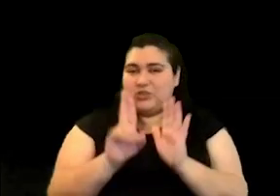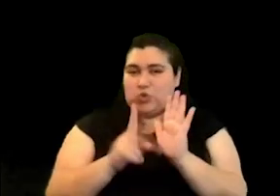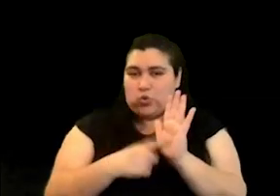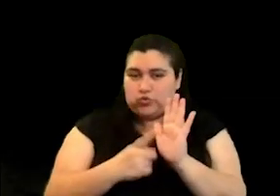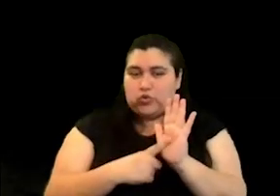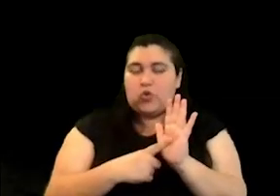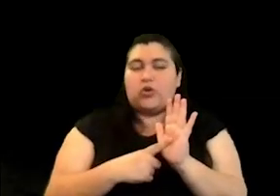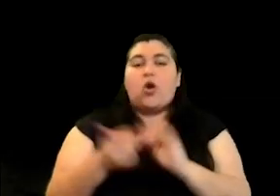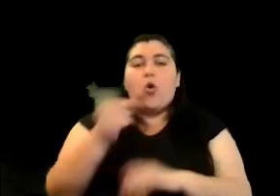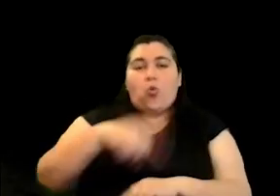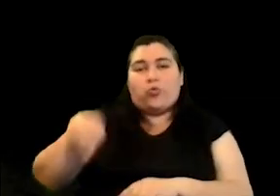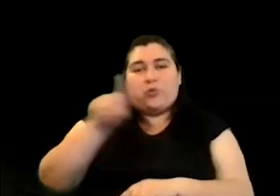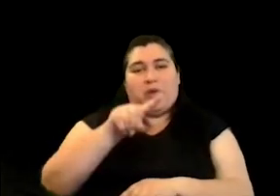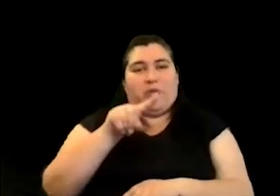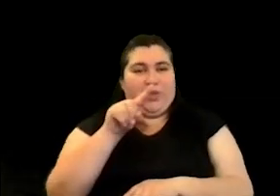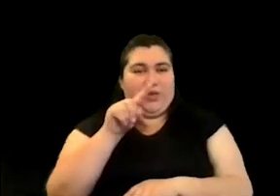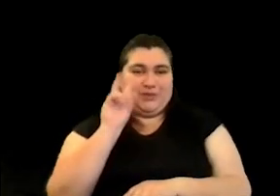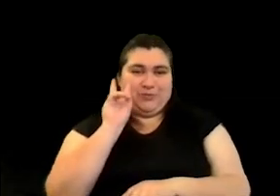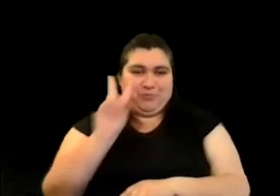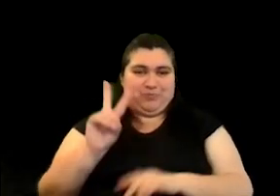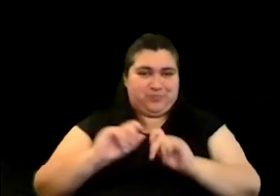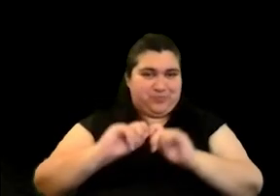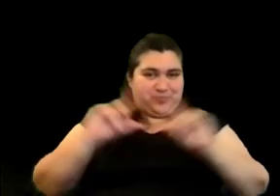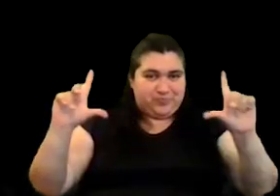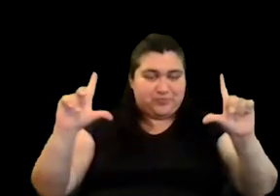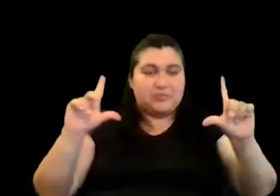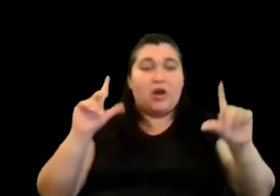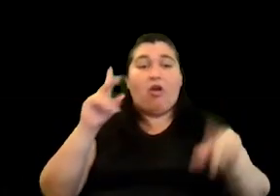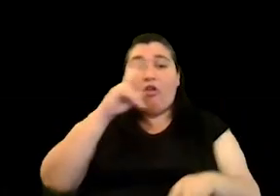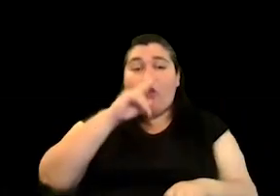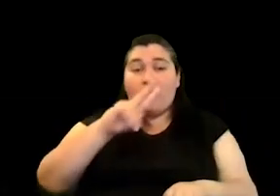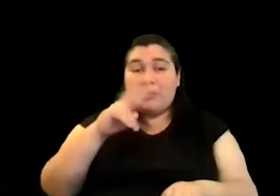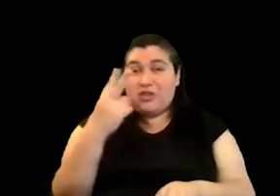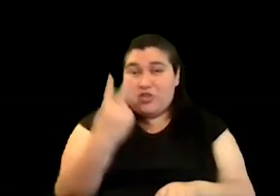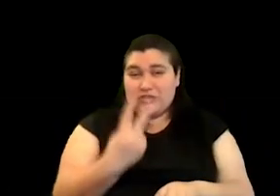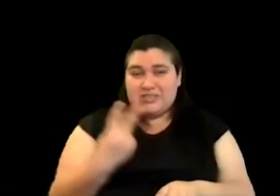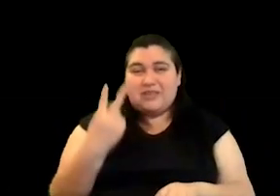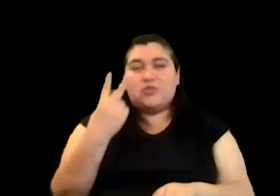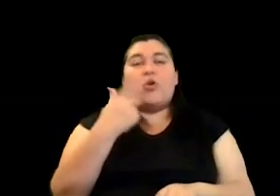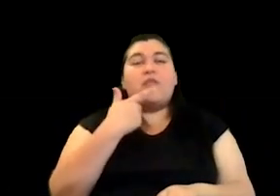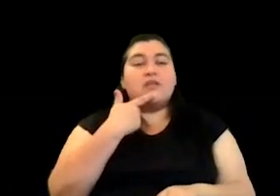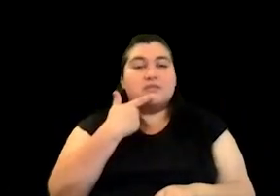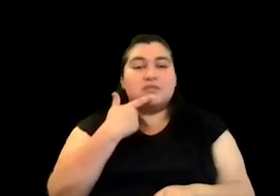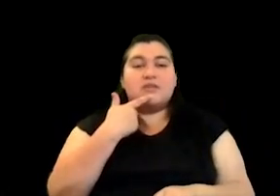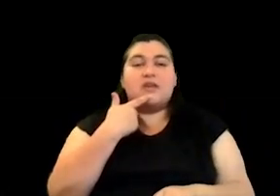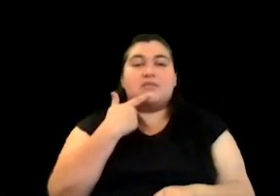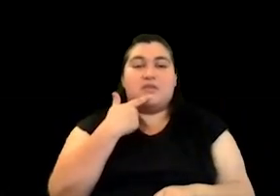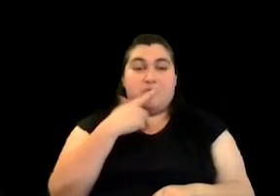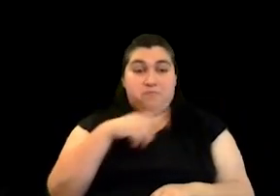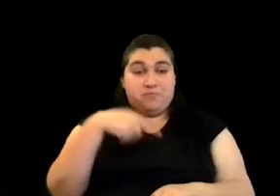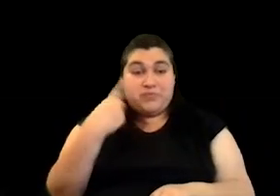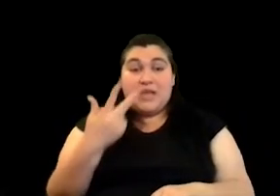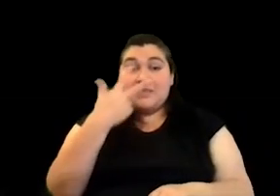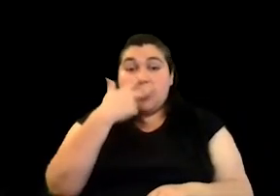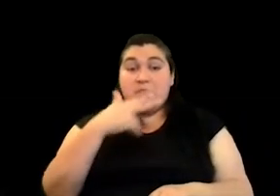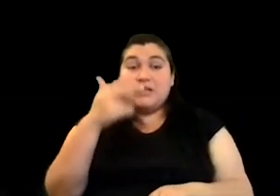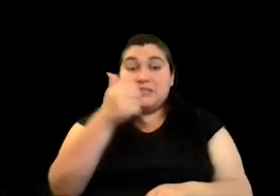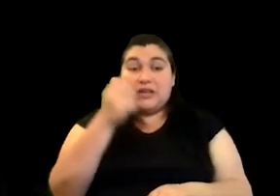están observando en pantalla, la 2217, la 3693